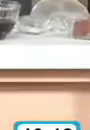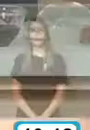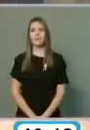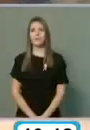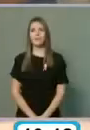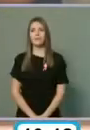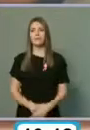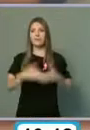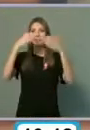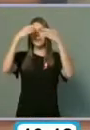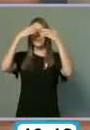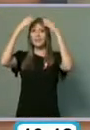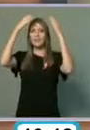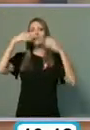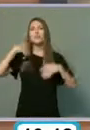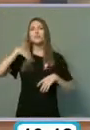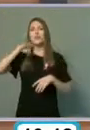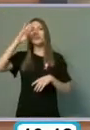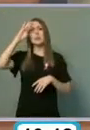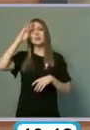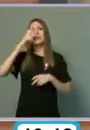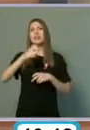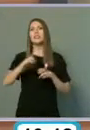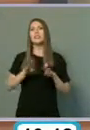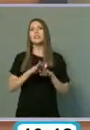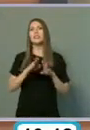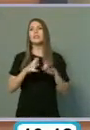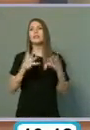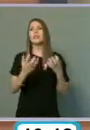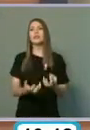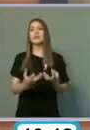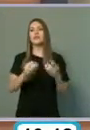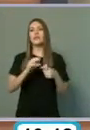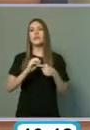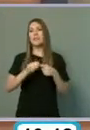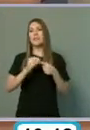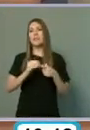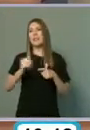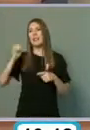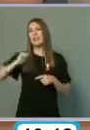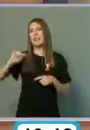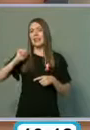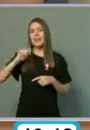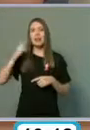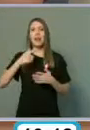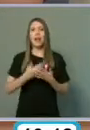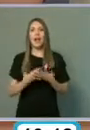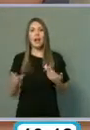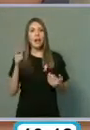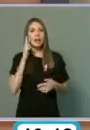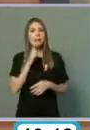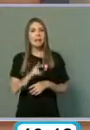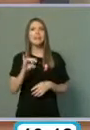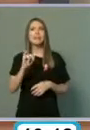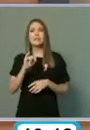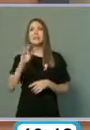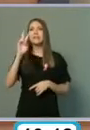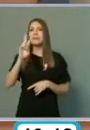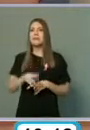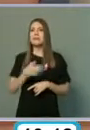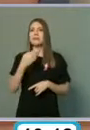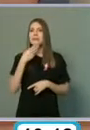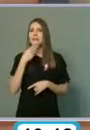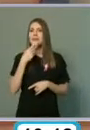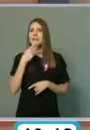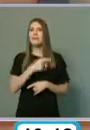Chef, yo pensaba que eso de remojar los frijoles era así de mi abuelita Era y mito. ahora que hago mis frijoles ya me di cuenta que sí funciona. Sí funciona, Pame.